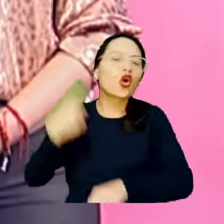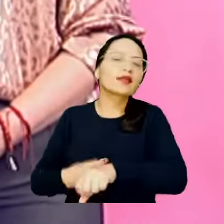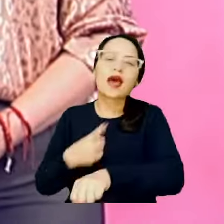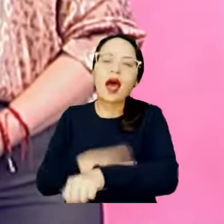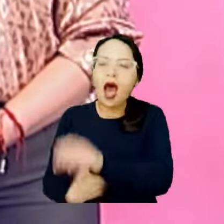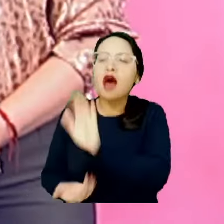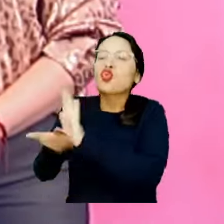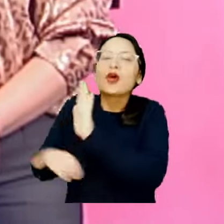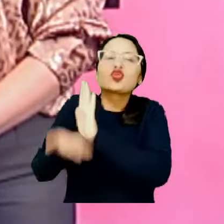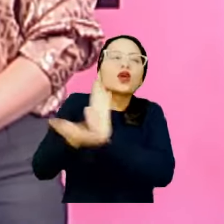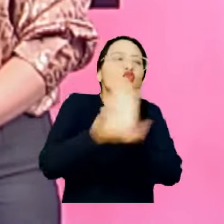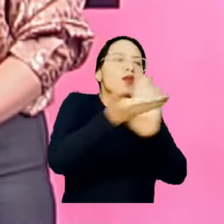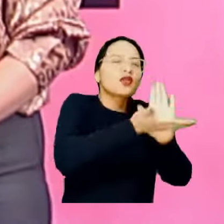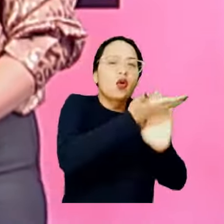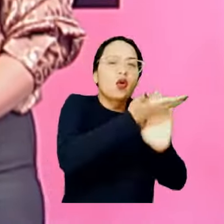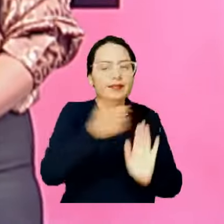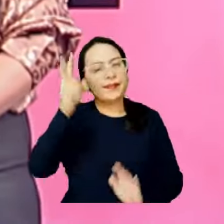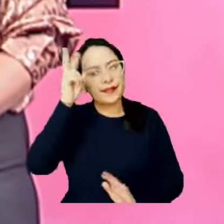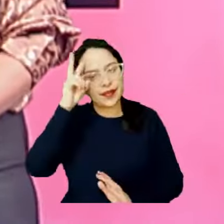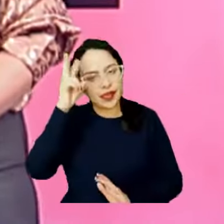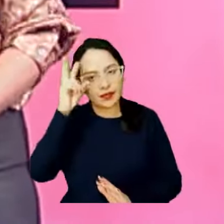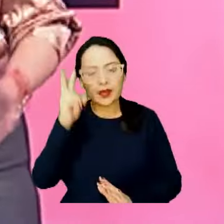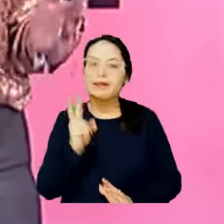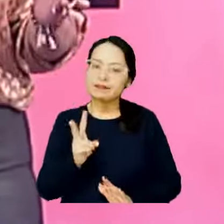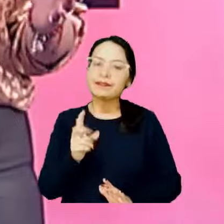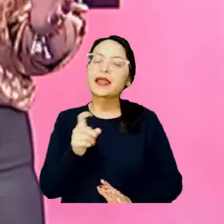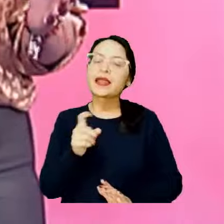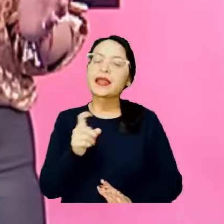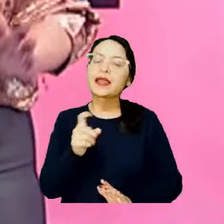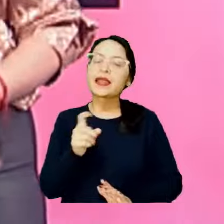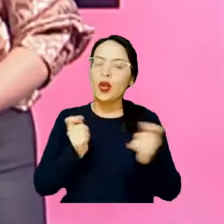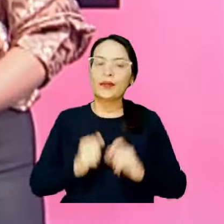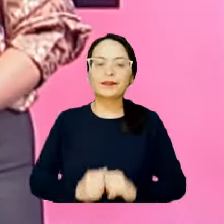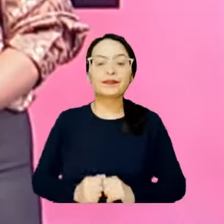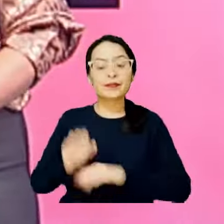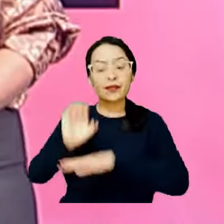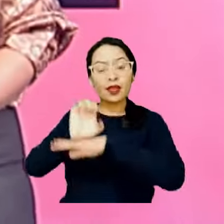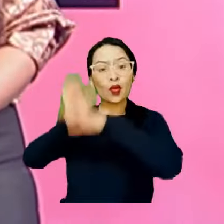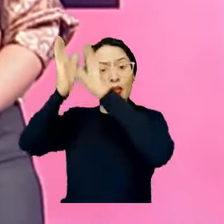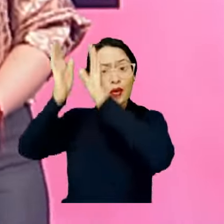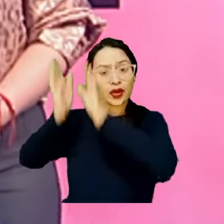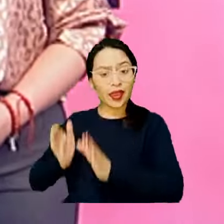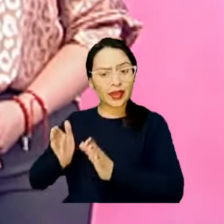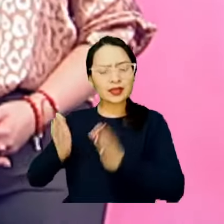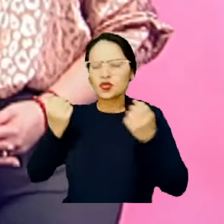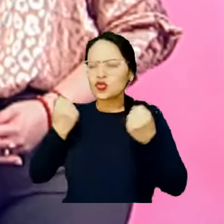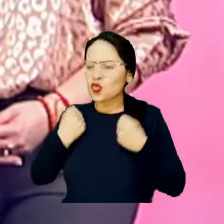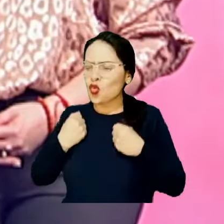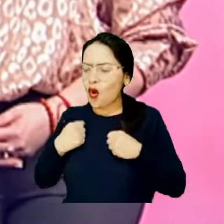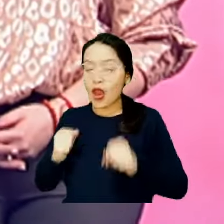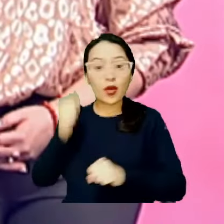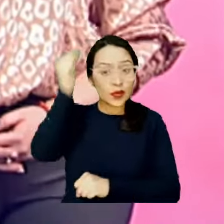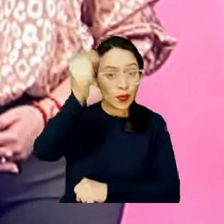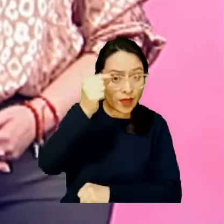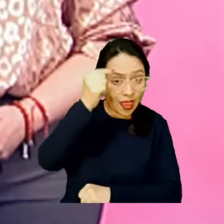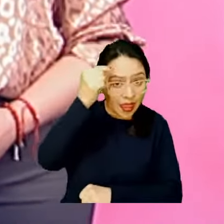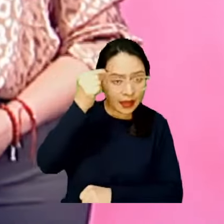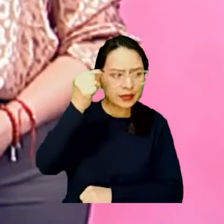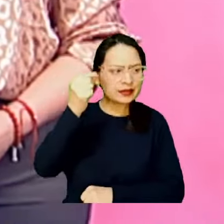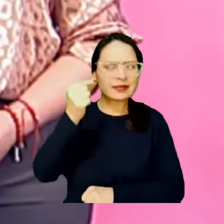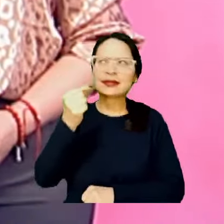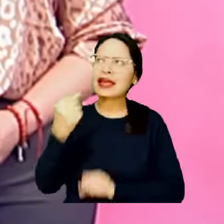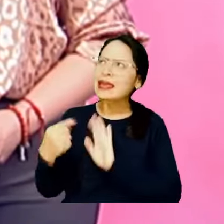fundamental, porque como bien señalabas, nosotros los ecuatorianos hacemos ya ese sacrificio, ese esfuerzo de contribuir más a través del IVA,